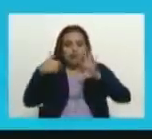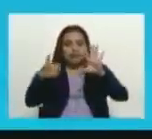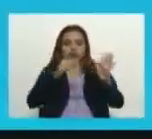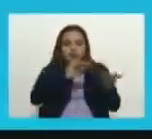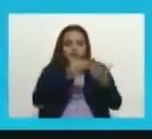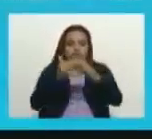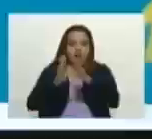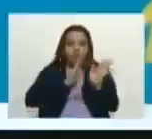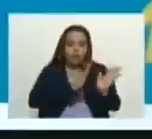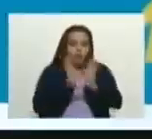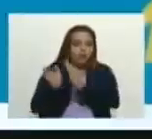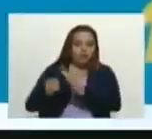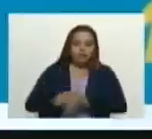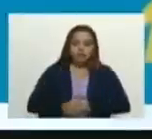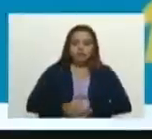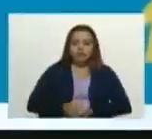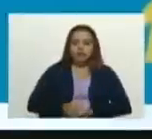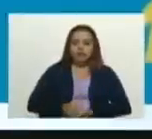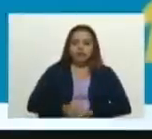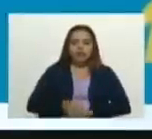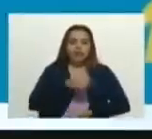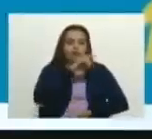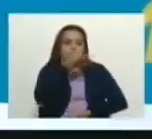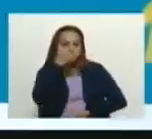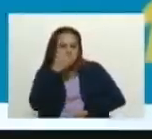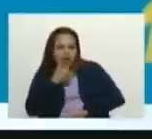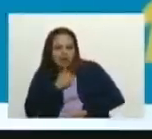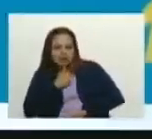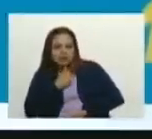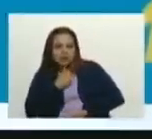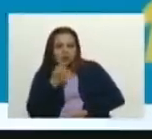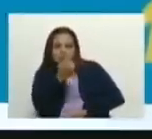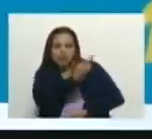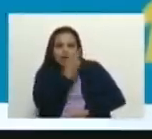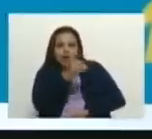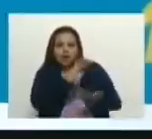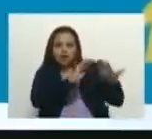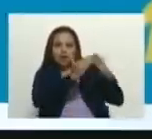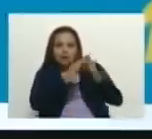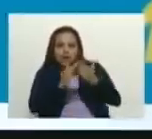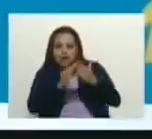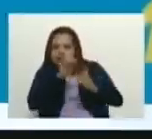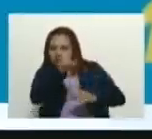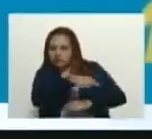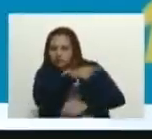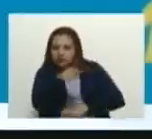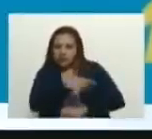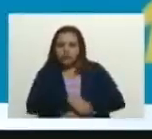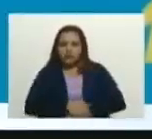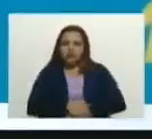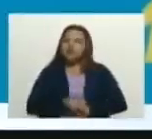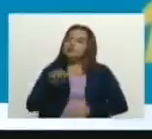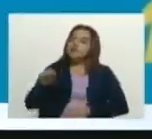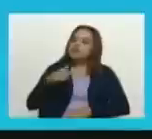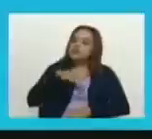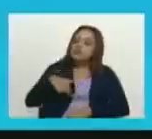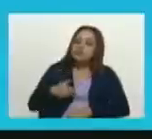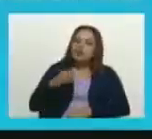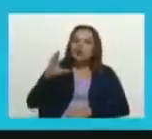Tres comunas. Tú me estás llamando, ustedes son una comuna, ¿correcto? Somos una